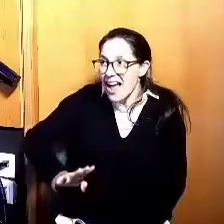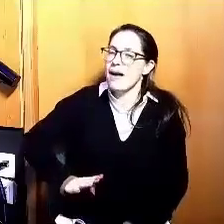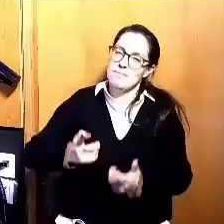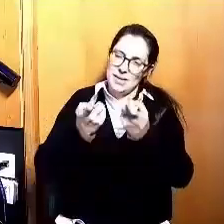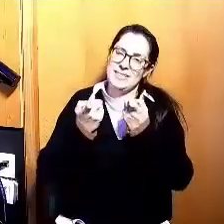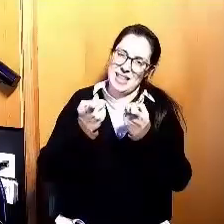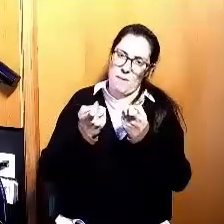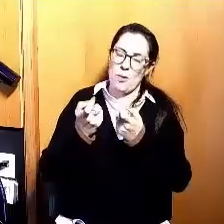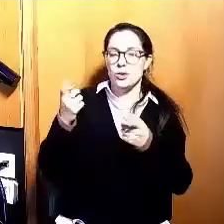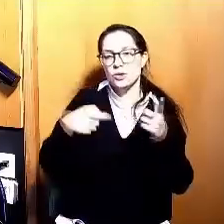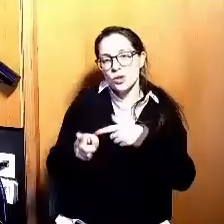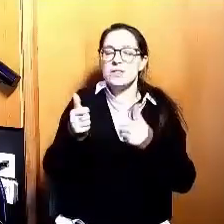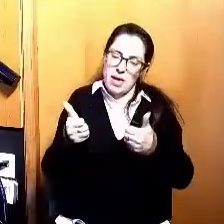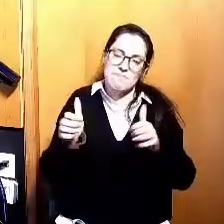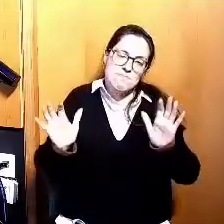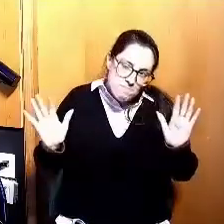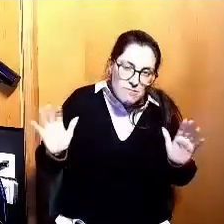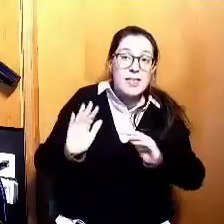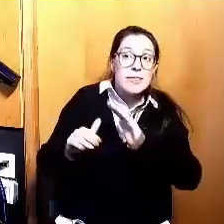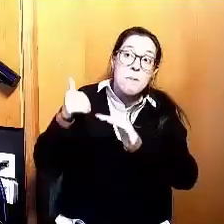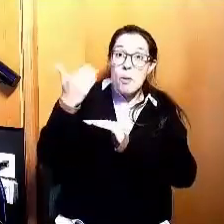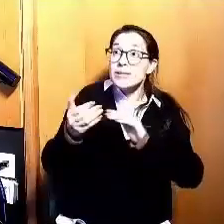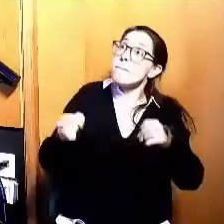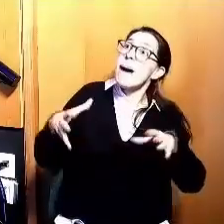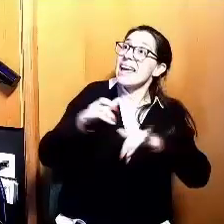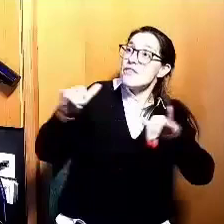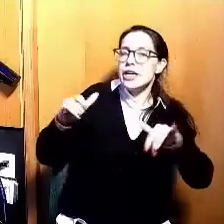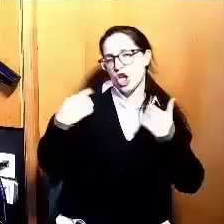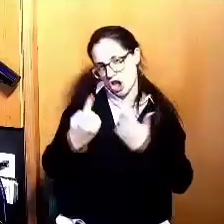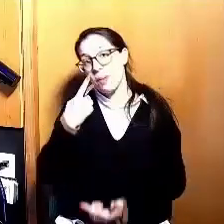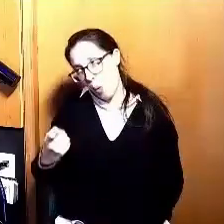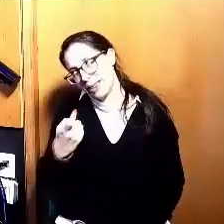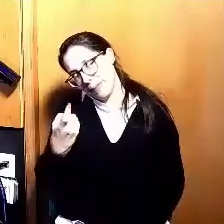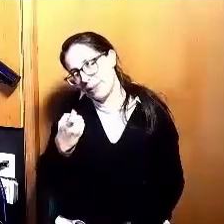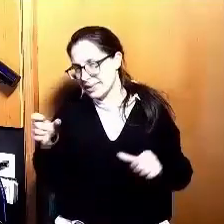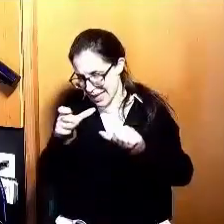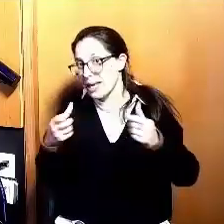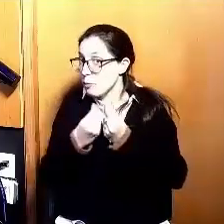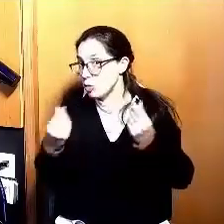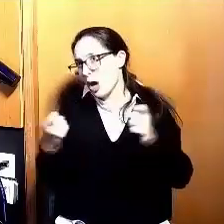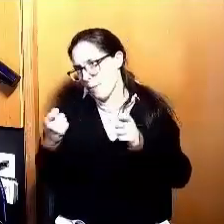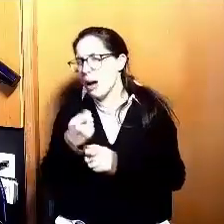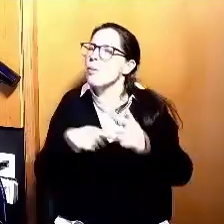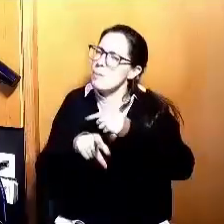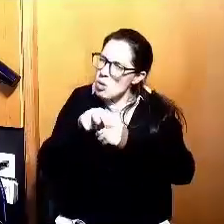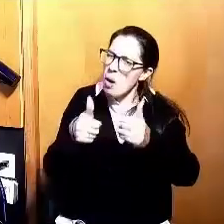Entonces, nada, estuvo bien. Y luego salimos de Disney y nos dimos cuenta que había que hacer un montón de cambios, pero estuvo bien.